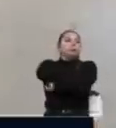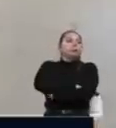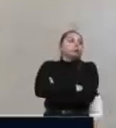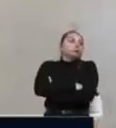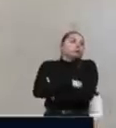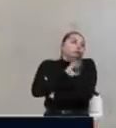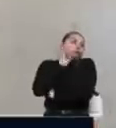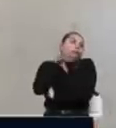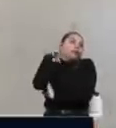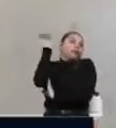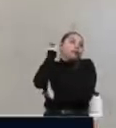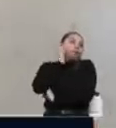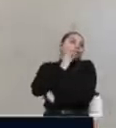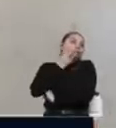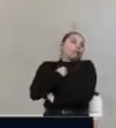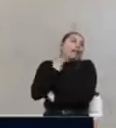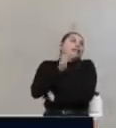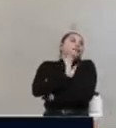fue el cargamento.